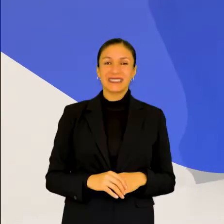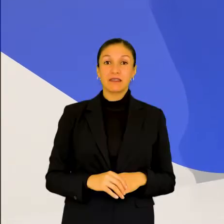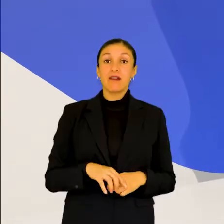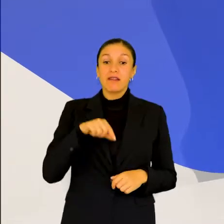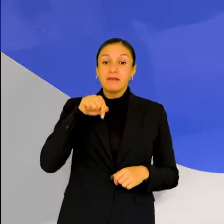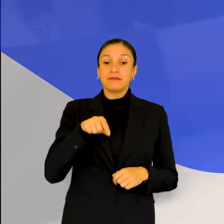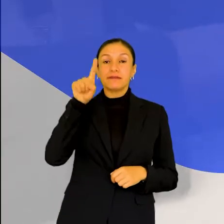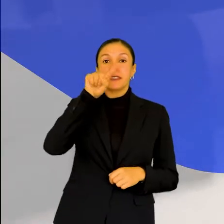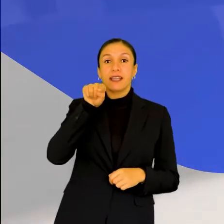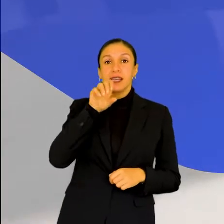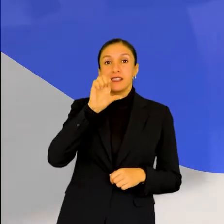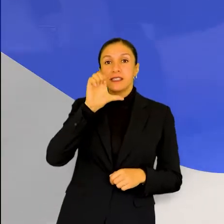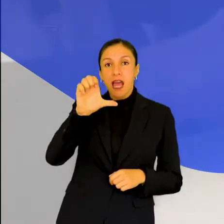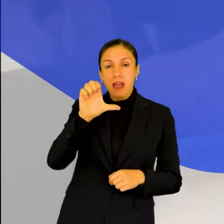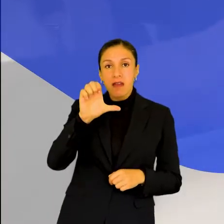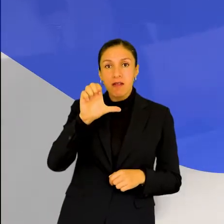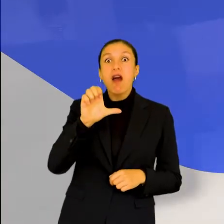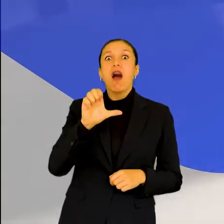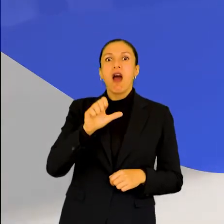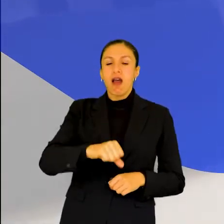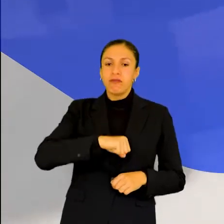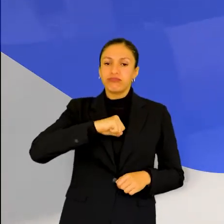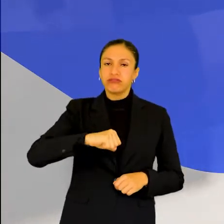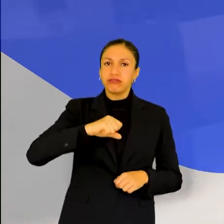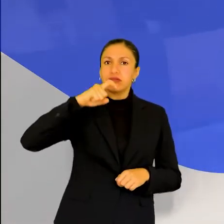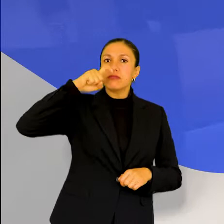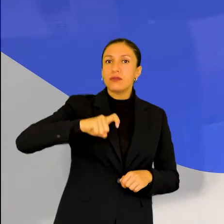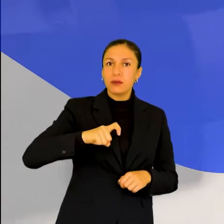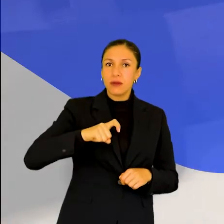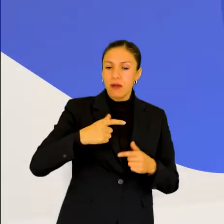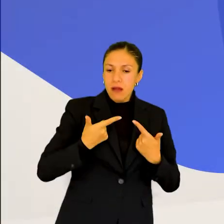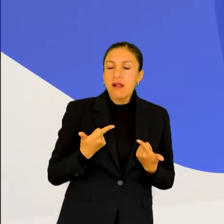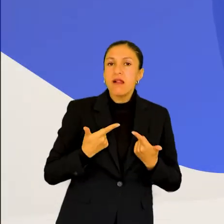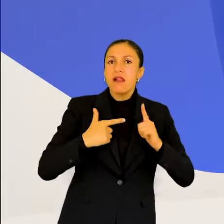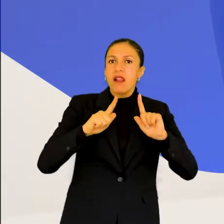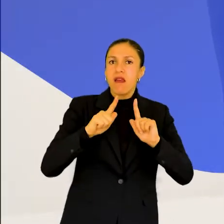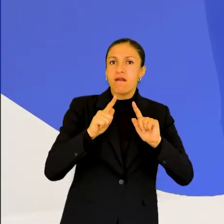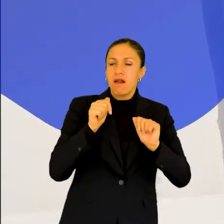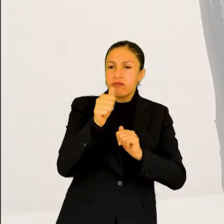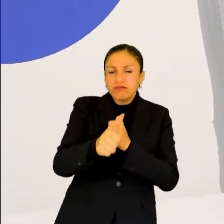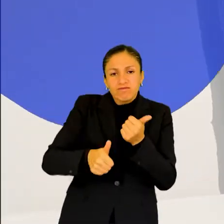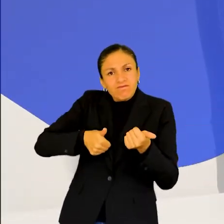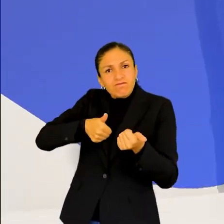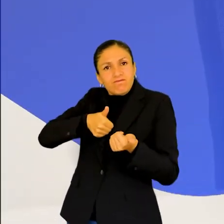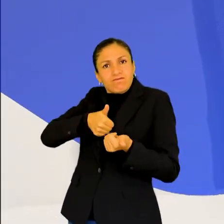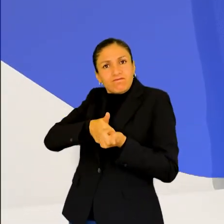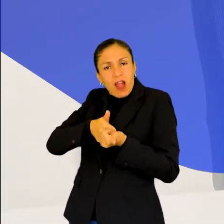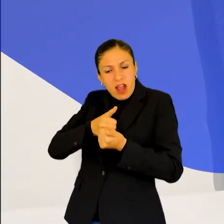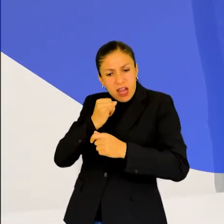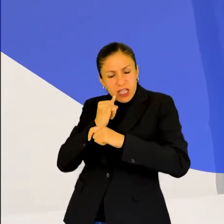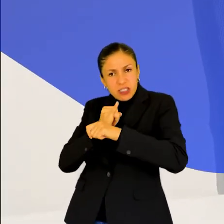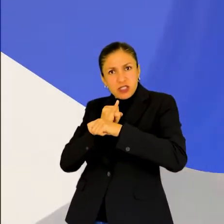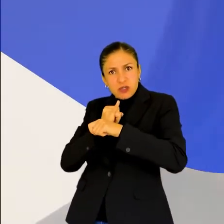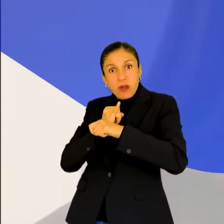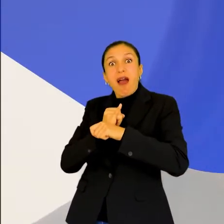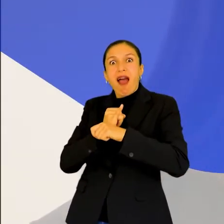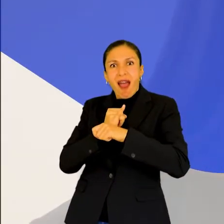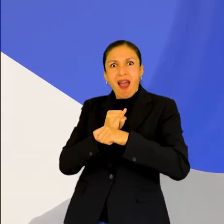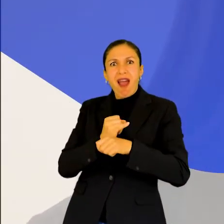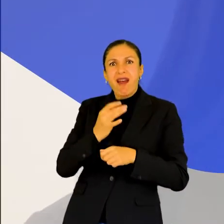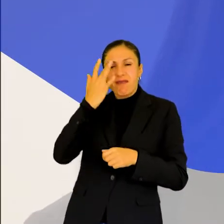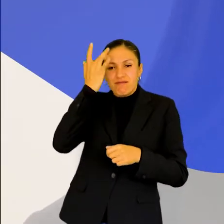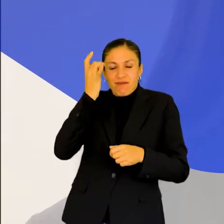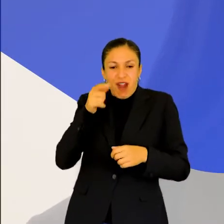En SAE, el usuario ejerce sus derechos y deberes con libertad y asesoría institucional, y esto lo